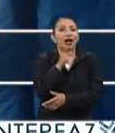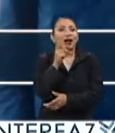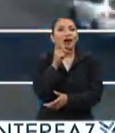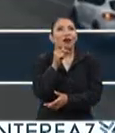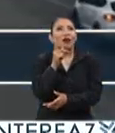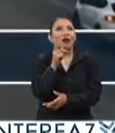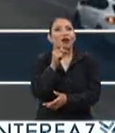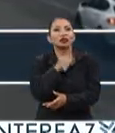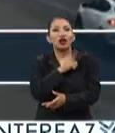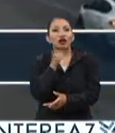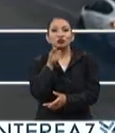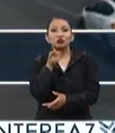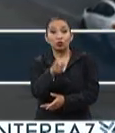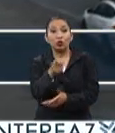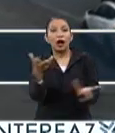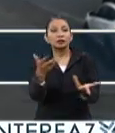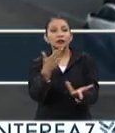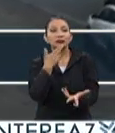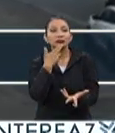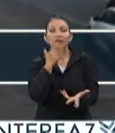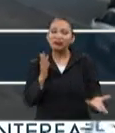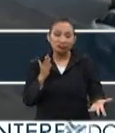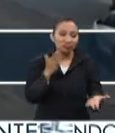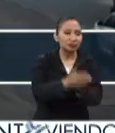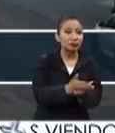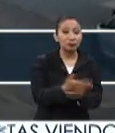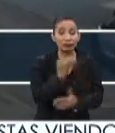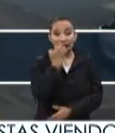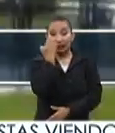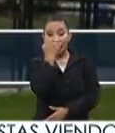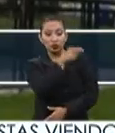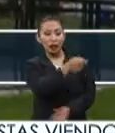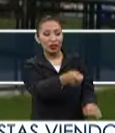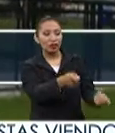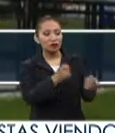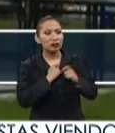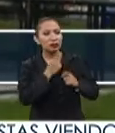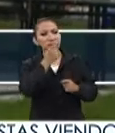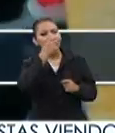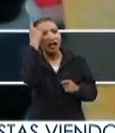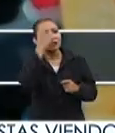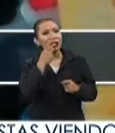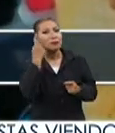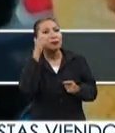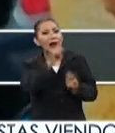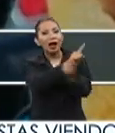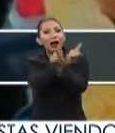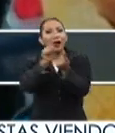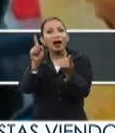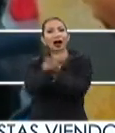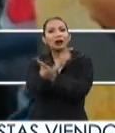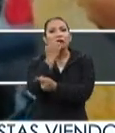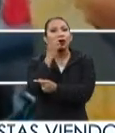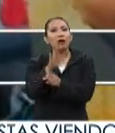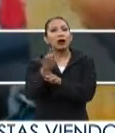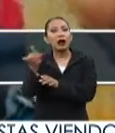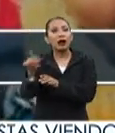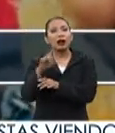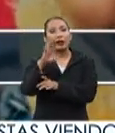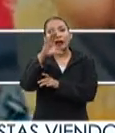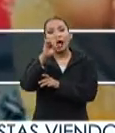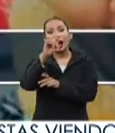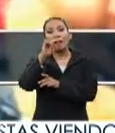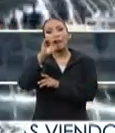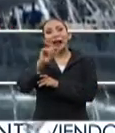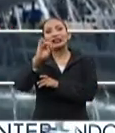solamente tienes que tomar el reto, tomar los pasos. La escuela nos daba mucha facilidad para socializar. ¿Qué escuela era? Nada más. Kaplan